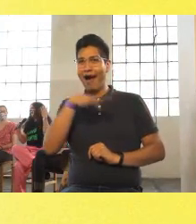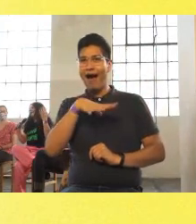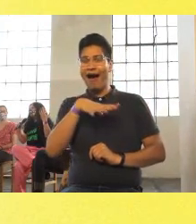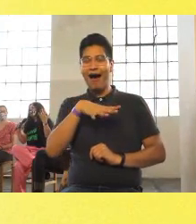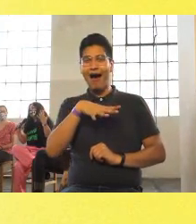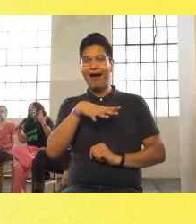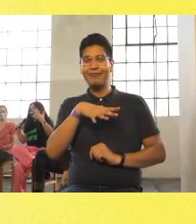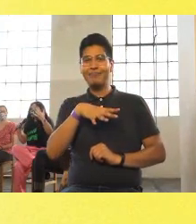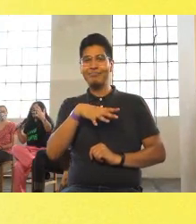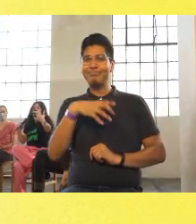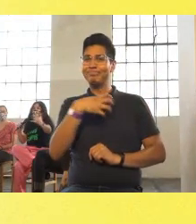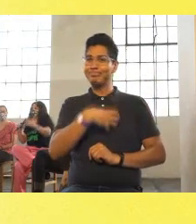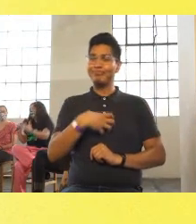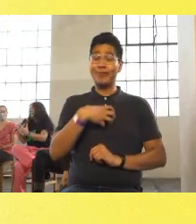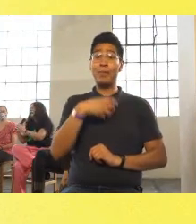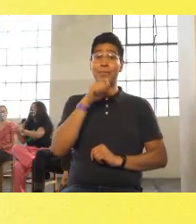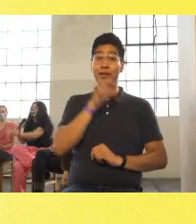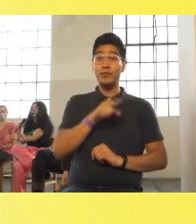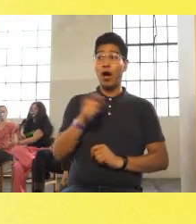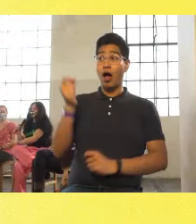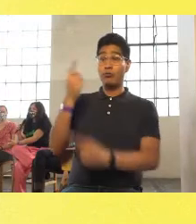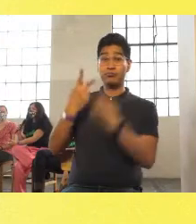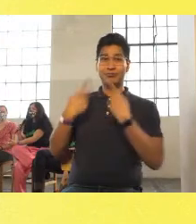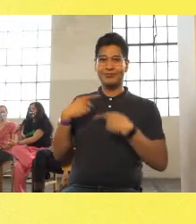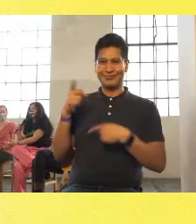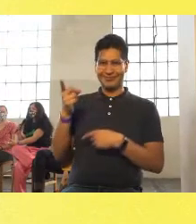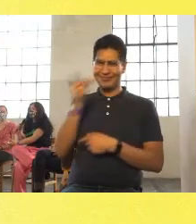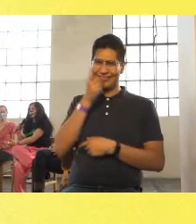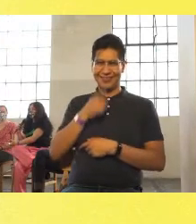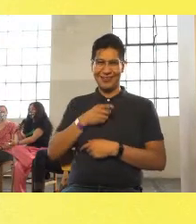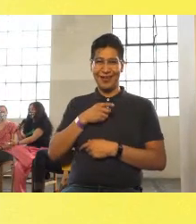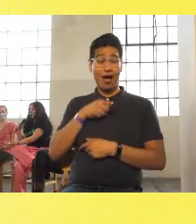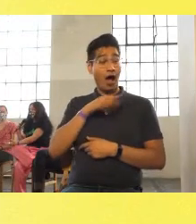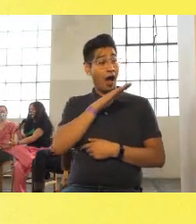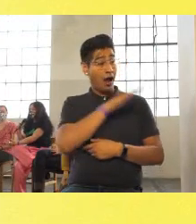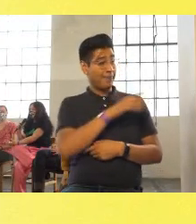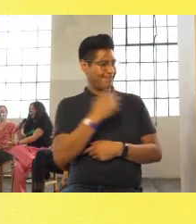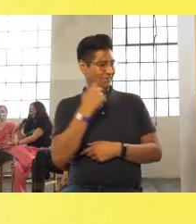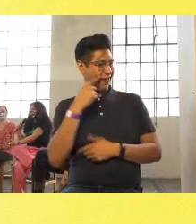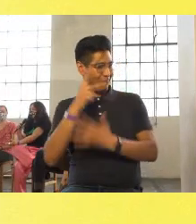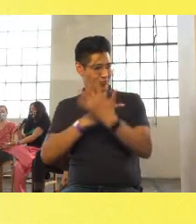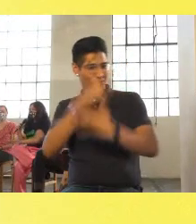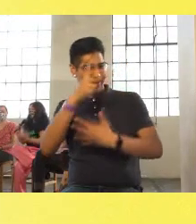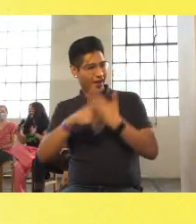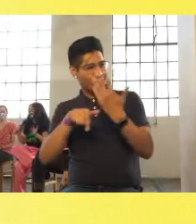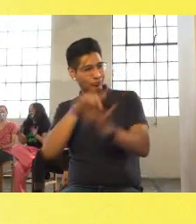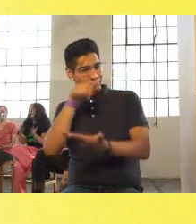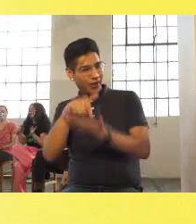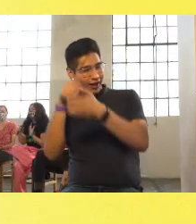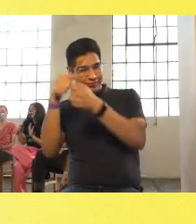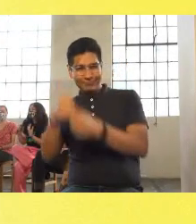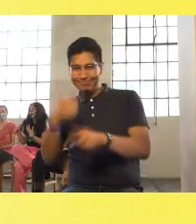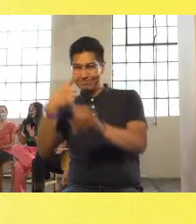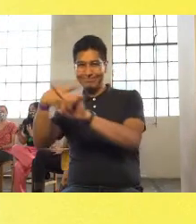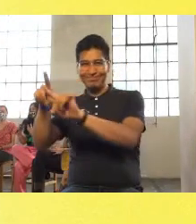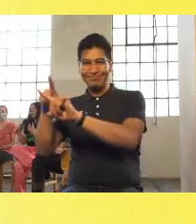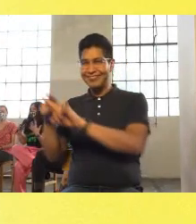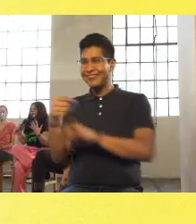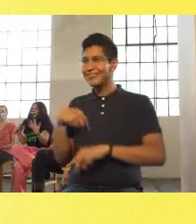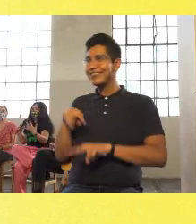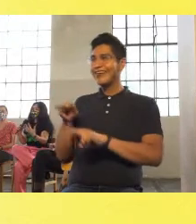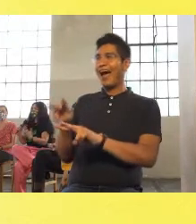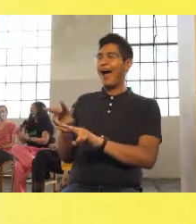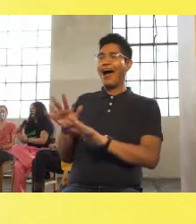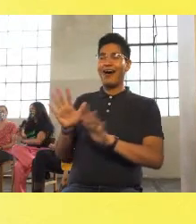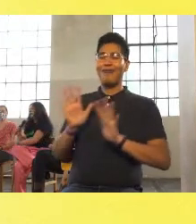a escuchar gente, oye, este audio, oye, estos espacios seguros. Y para nosotros, para mí es increíble